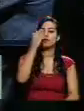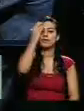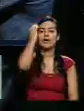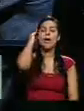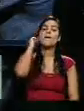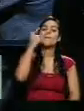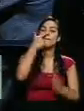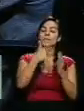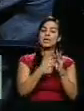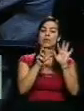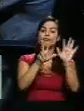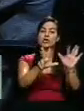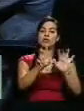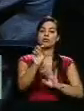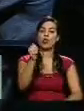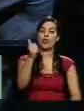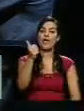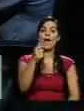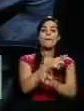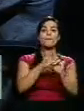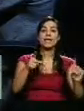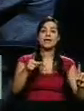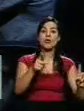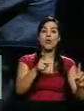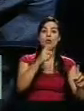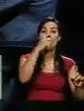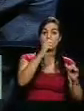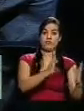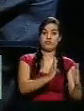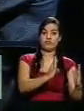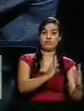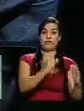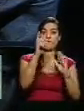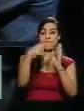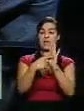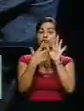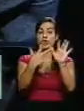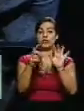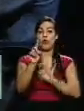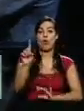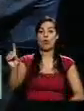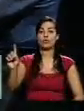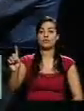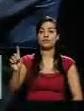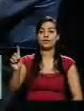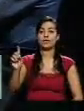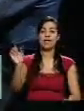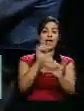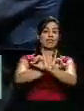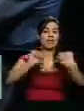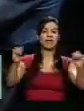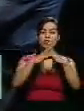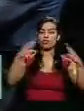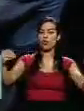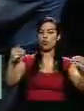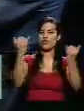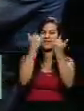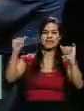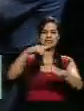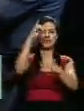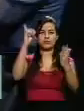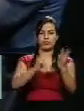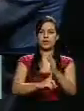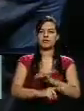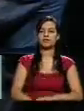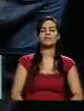Eso en 1810. Claro. Pero en 1811, en la celebración, hasta Fernando VII, claro, termina ya. Claro, claro, ya se